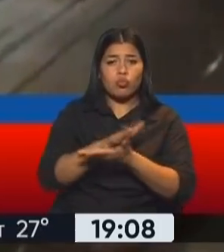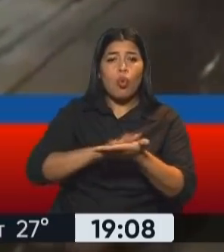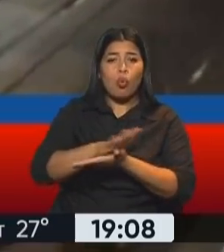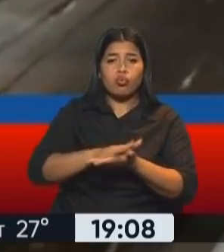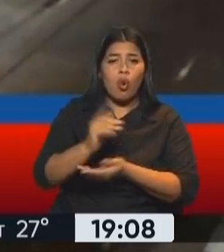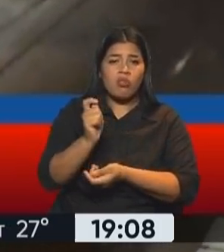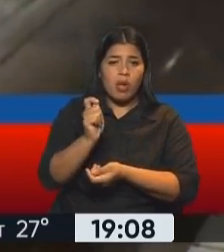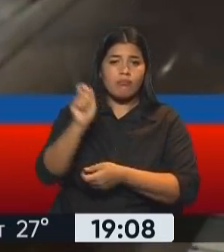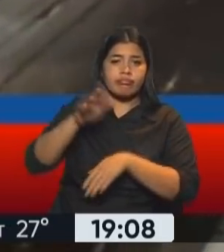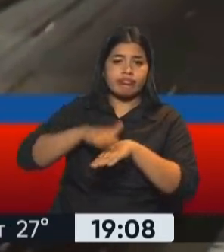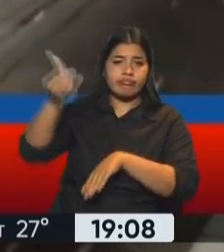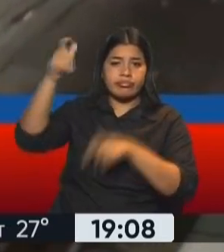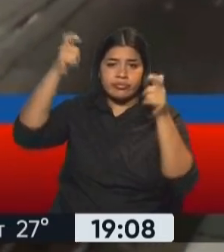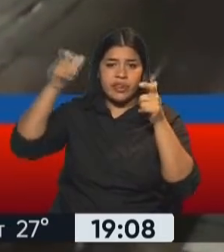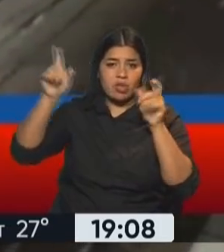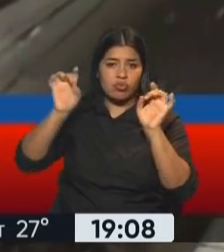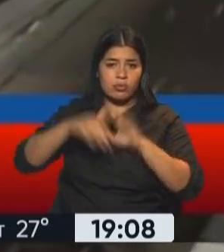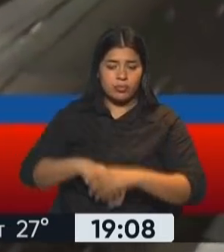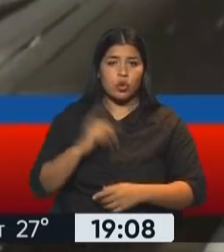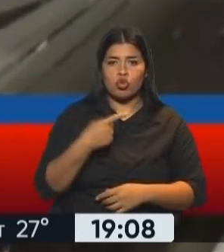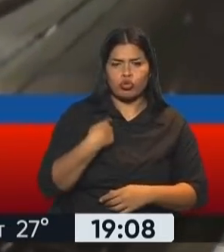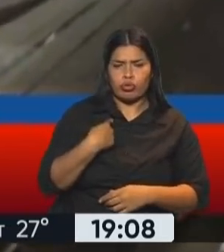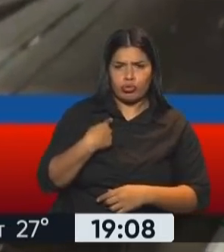propio rey. No solamente nos opusimos,